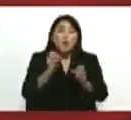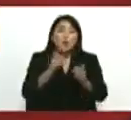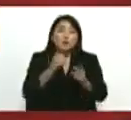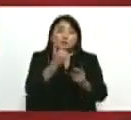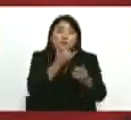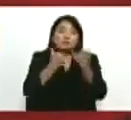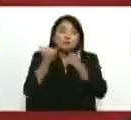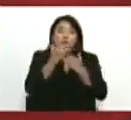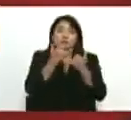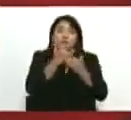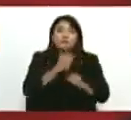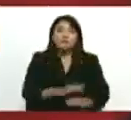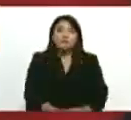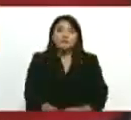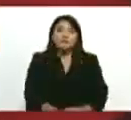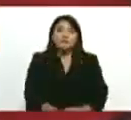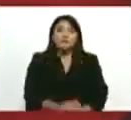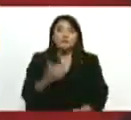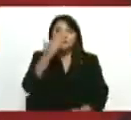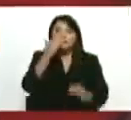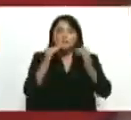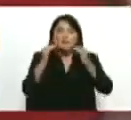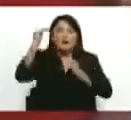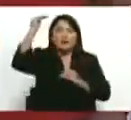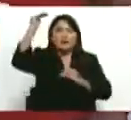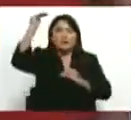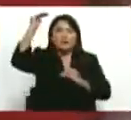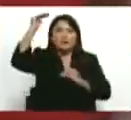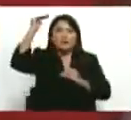de uno porque según y que era muy alto para él.